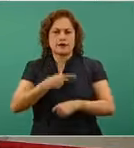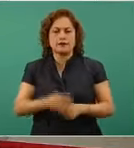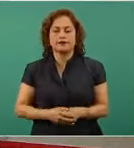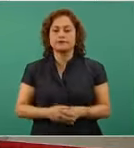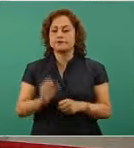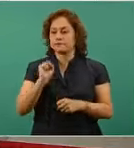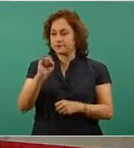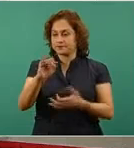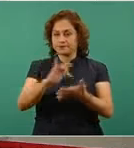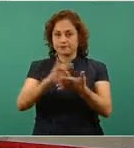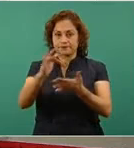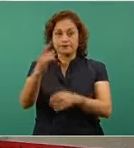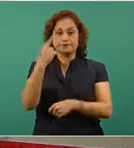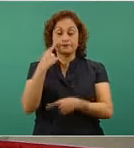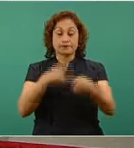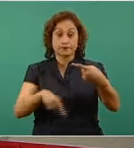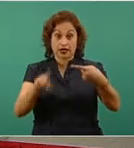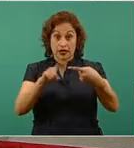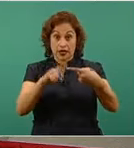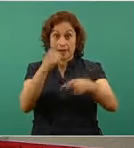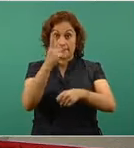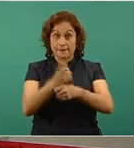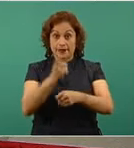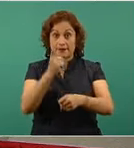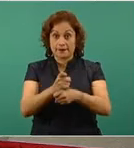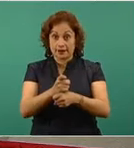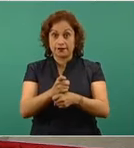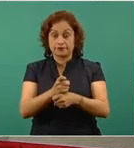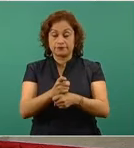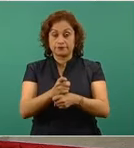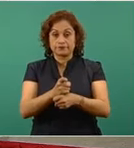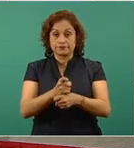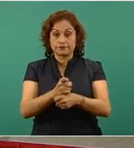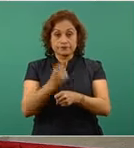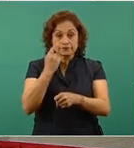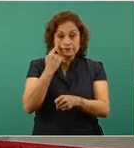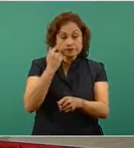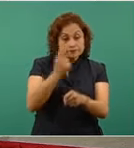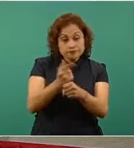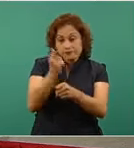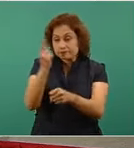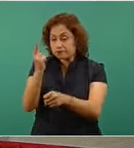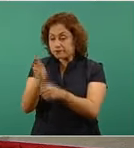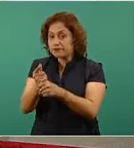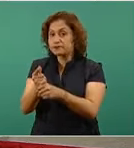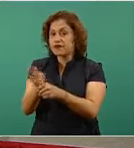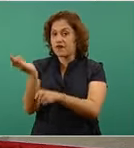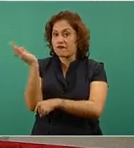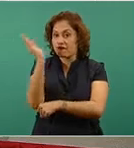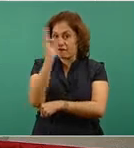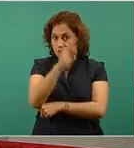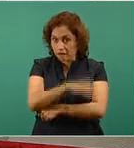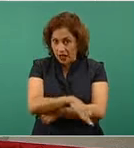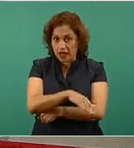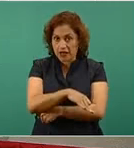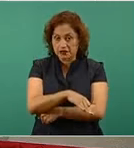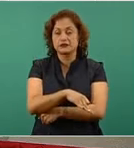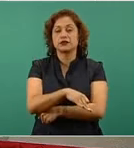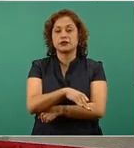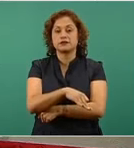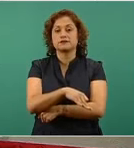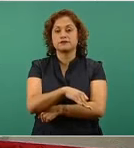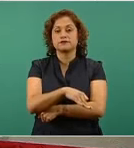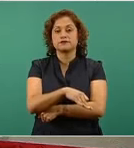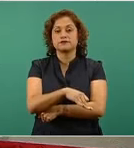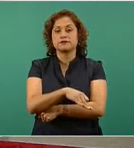pregunta, el mercado negro, la práctica de desviar operaciones